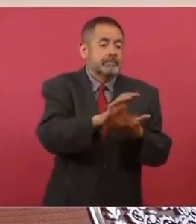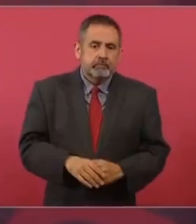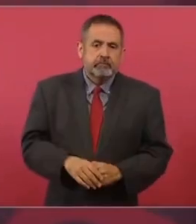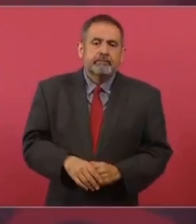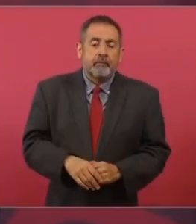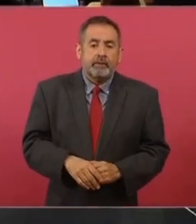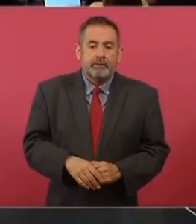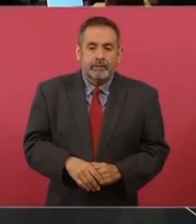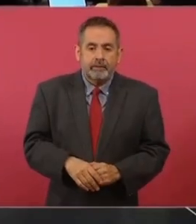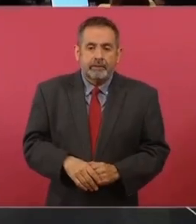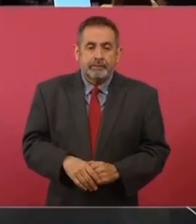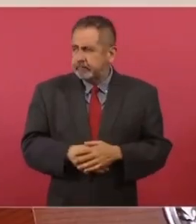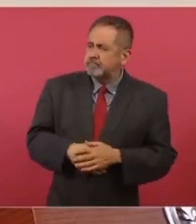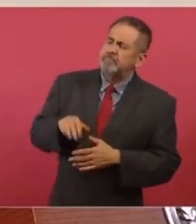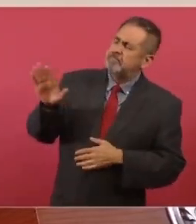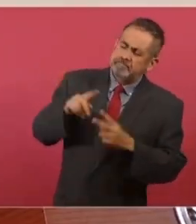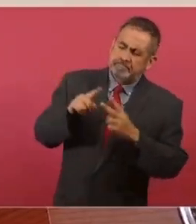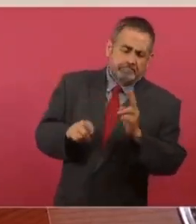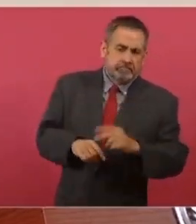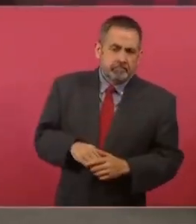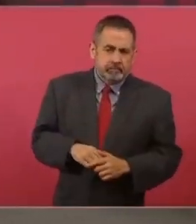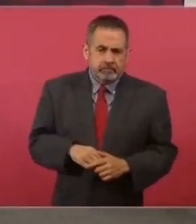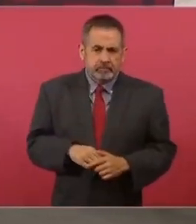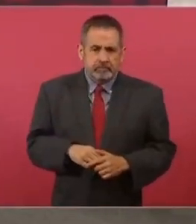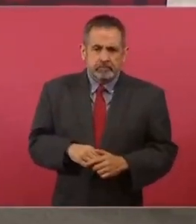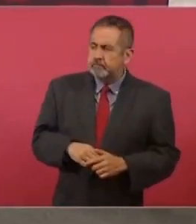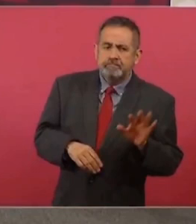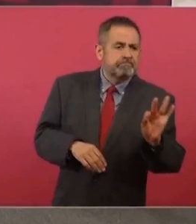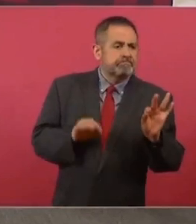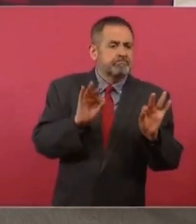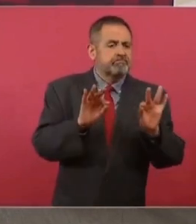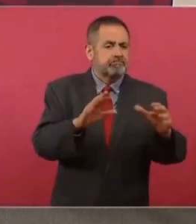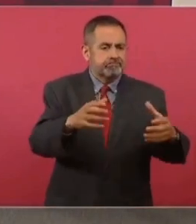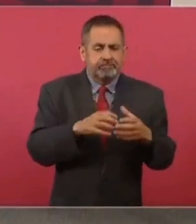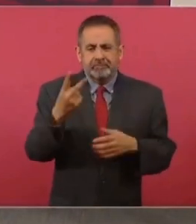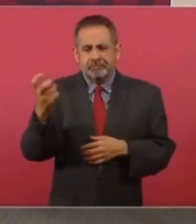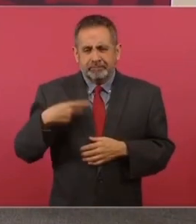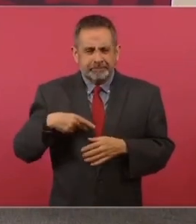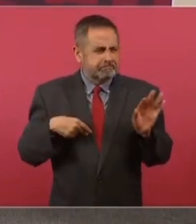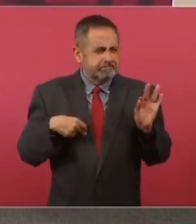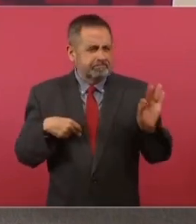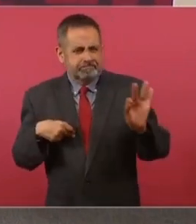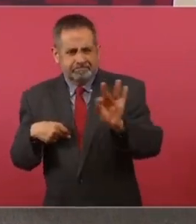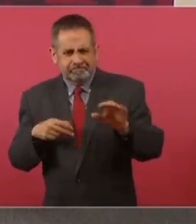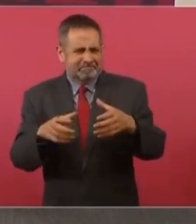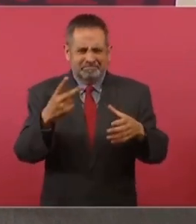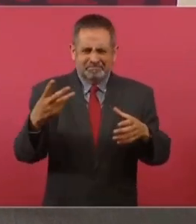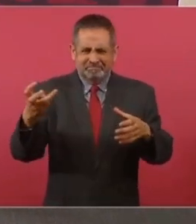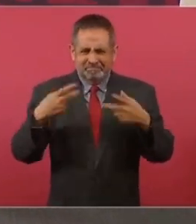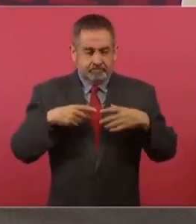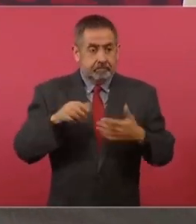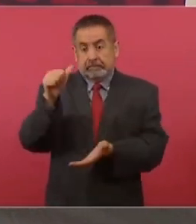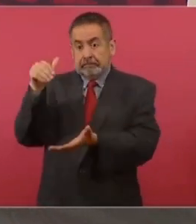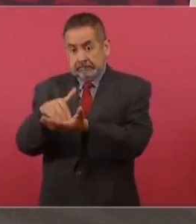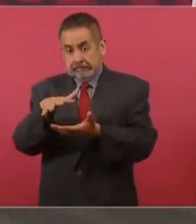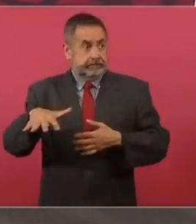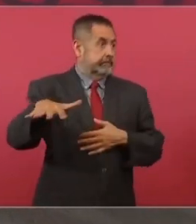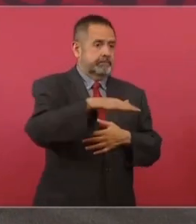iguales. Salen dos abogados y encampanan a un grupo de 200 trabajadores o 300 de los 6